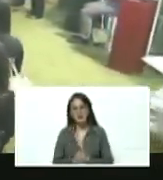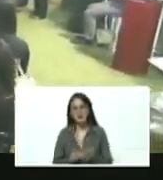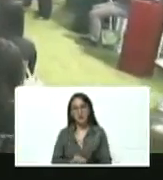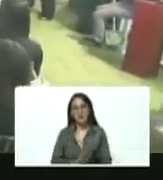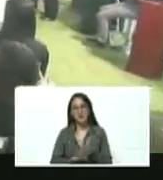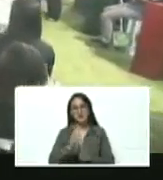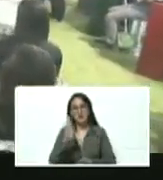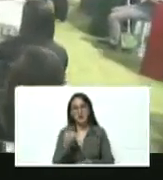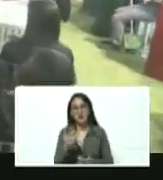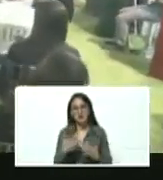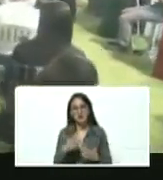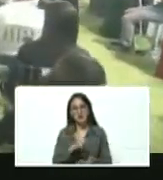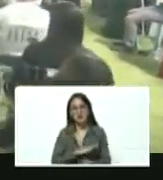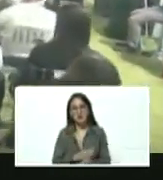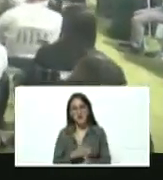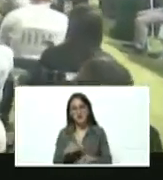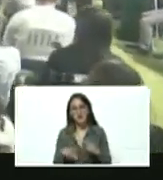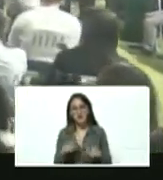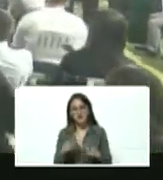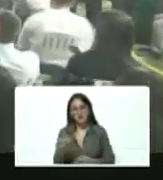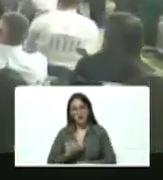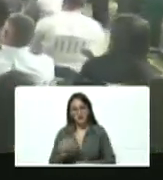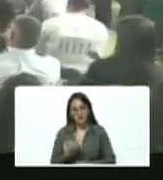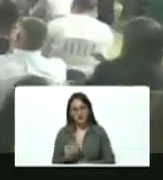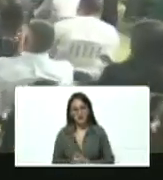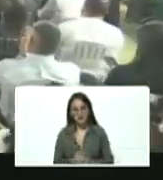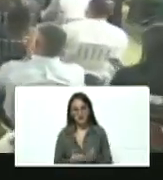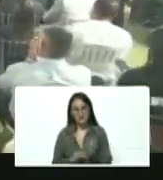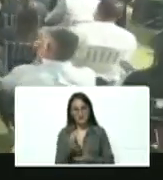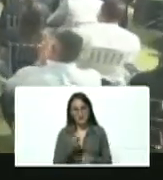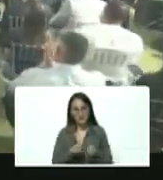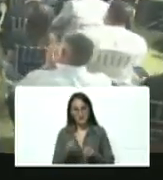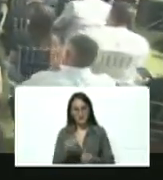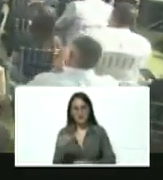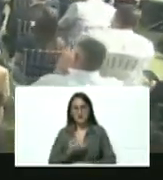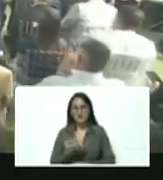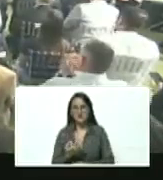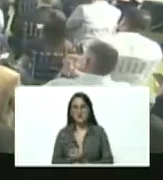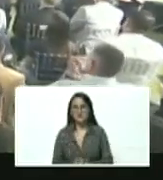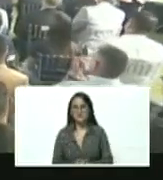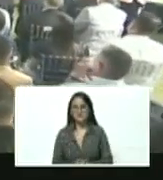de las fuerzas productivas reales, desarrollo de la economía real.